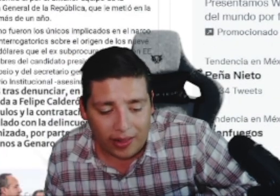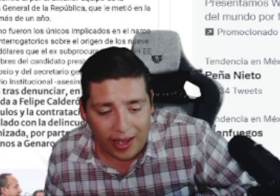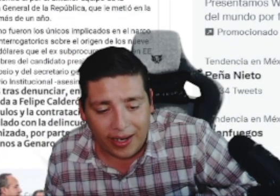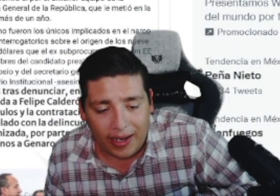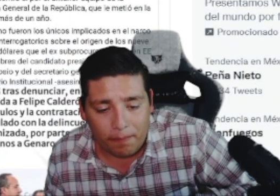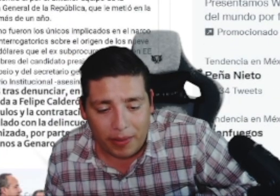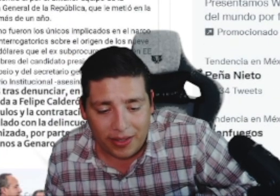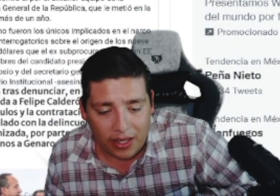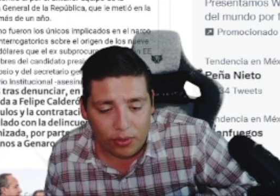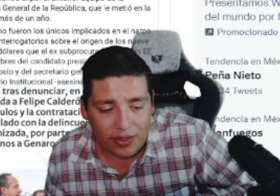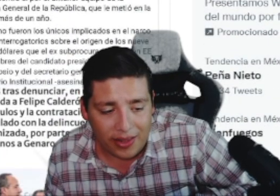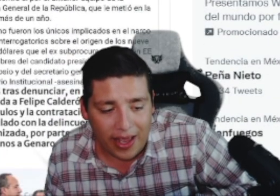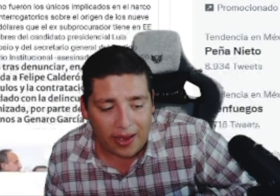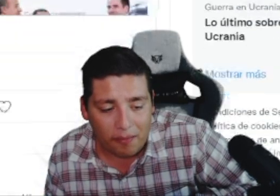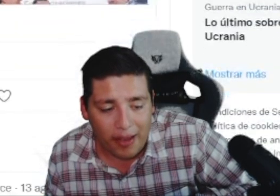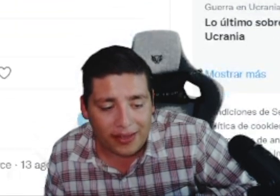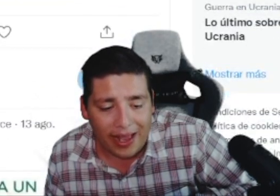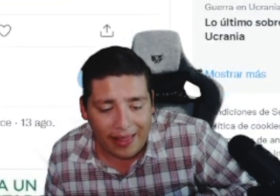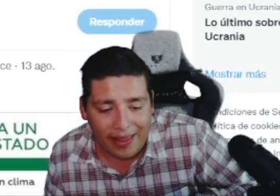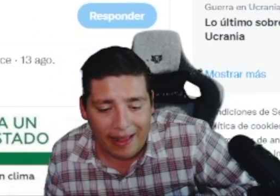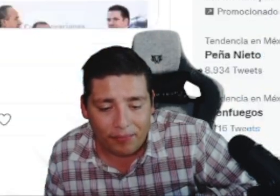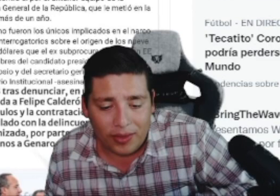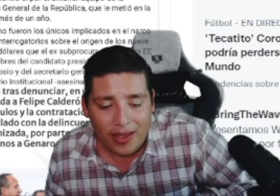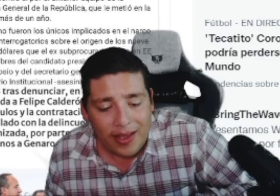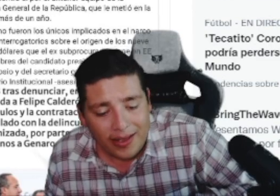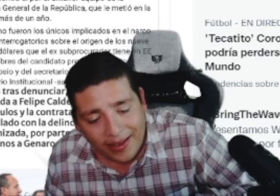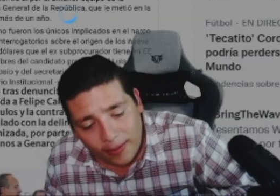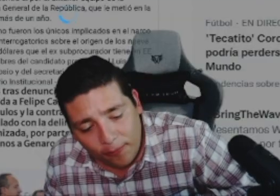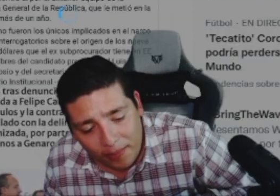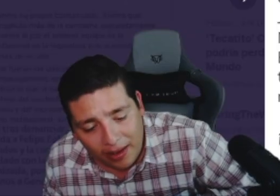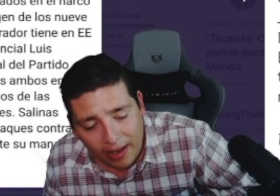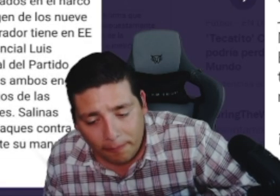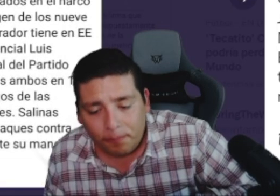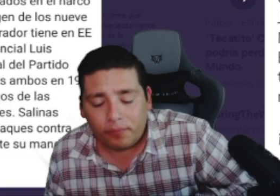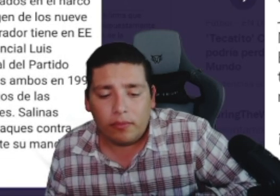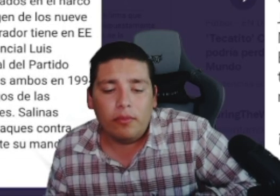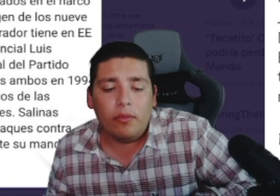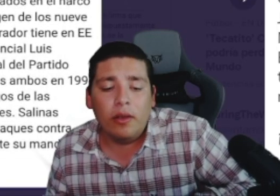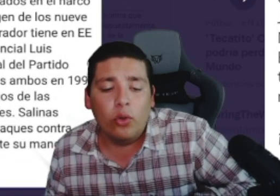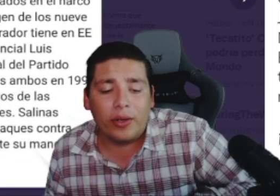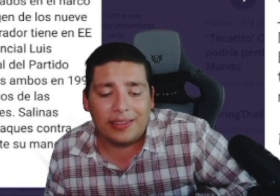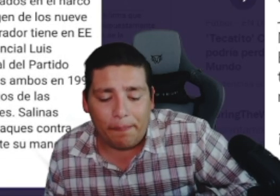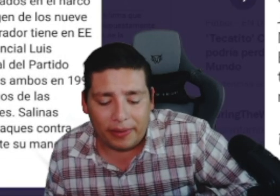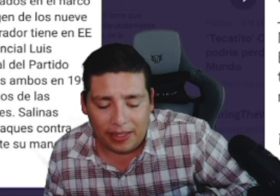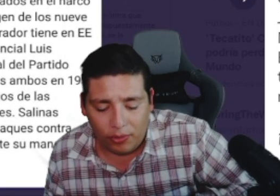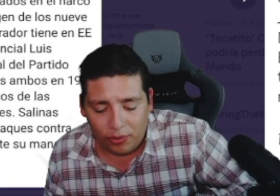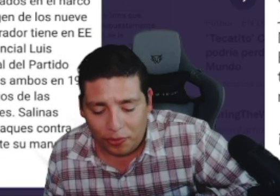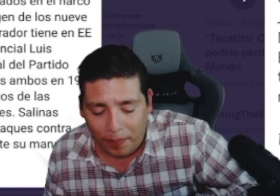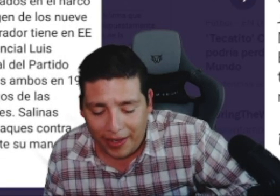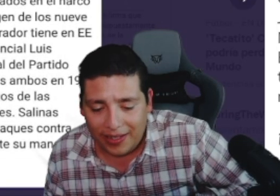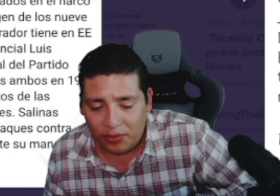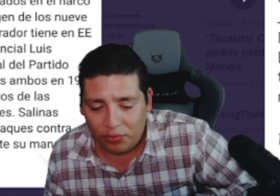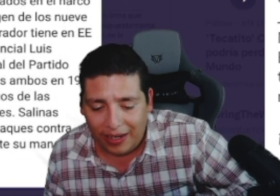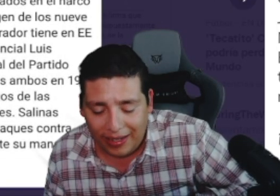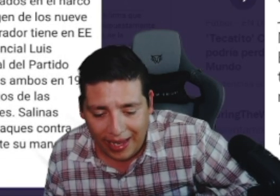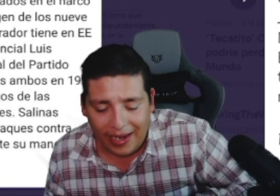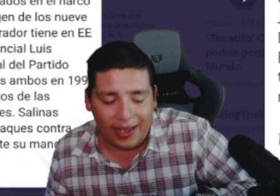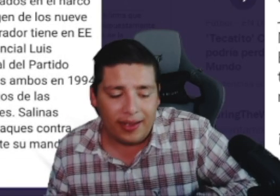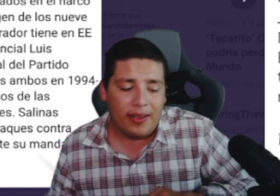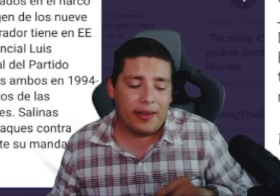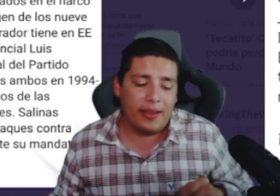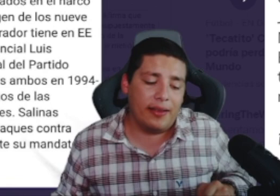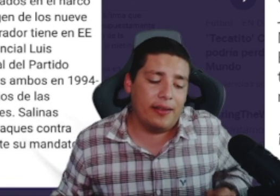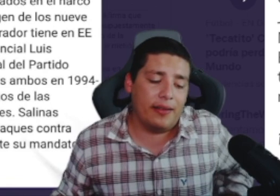los que tengan pensando incendiar más adelante. Y es que, familia, lo que está pasando en nuestro país es una